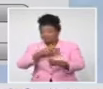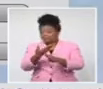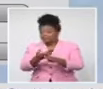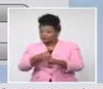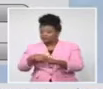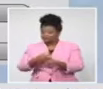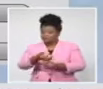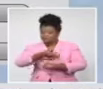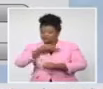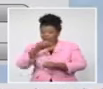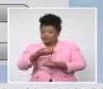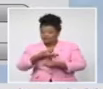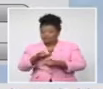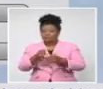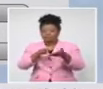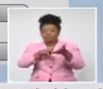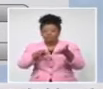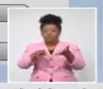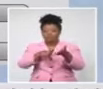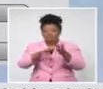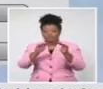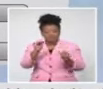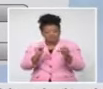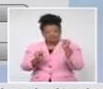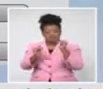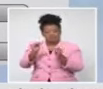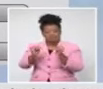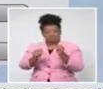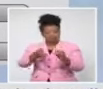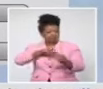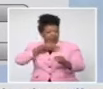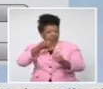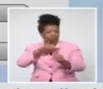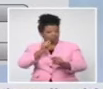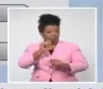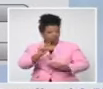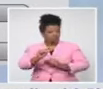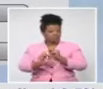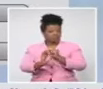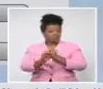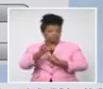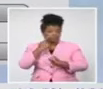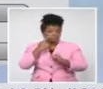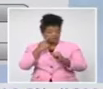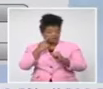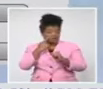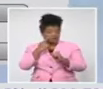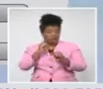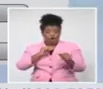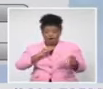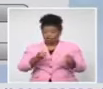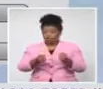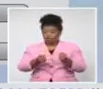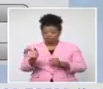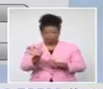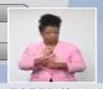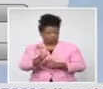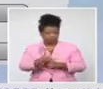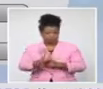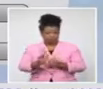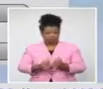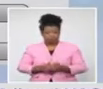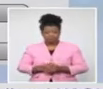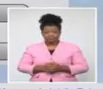por territorio, donde evidentemente se demuestra donde todavía tenemos una